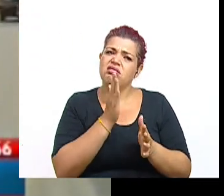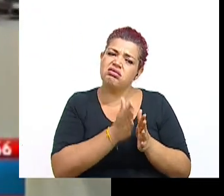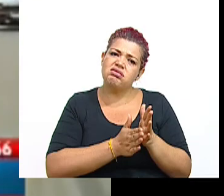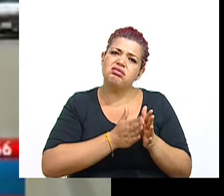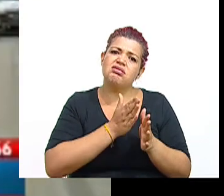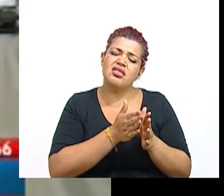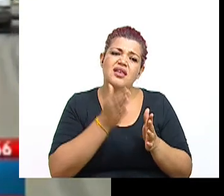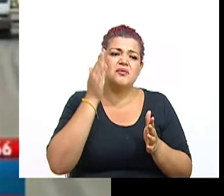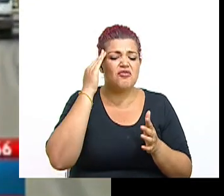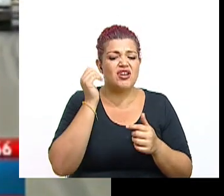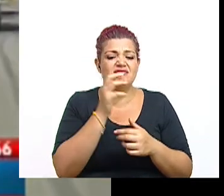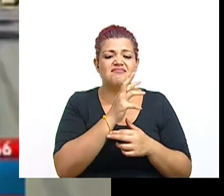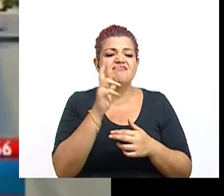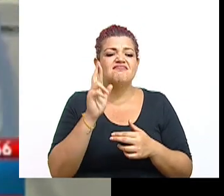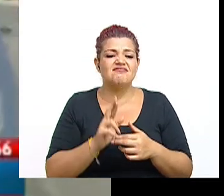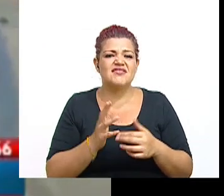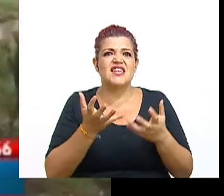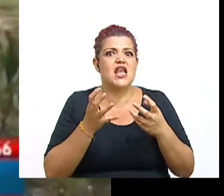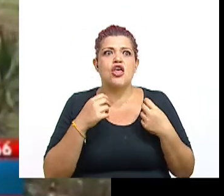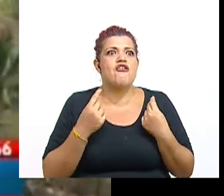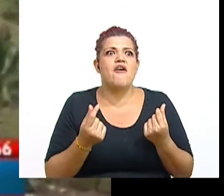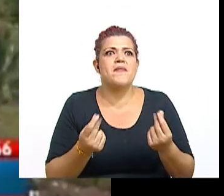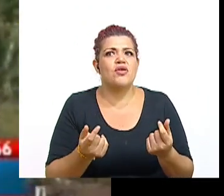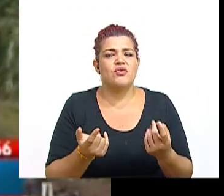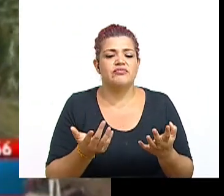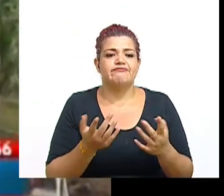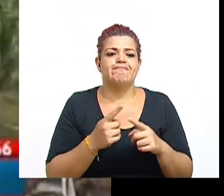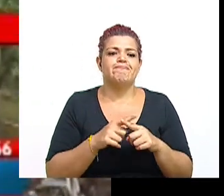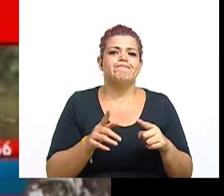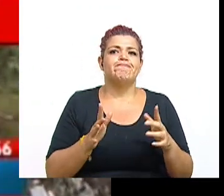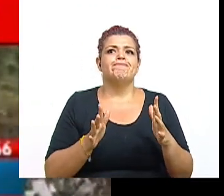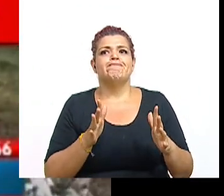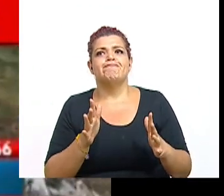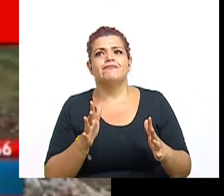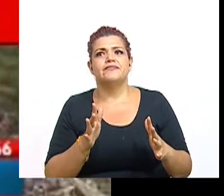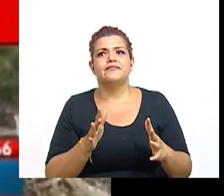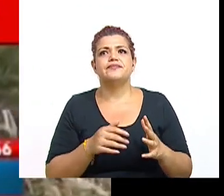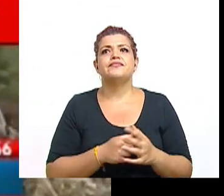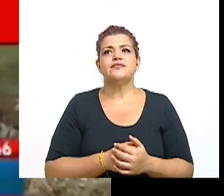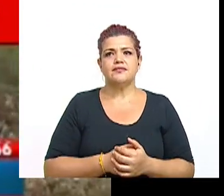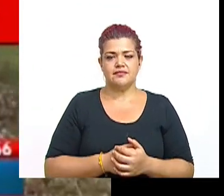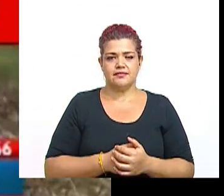generalmente los costarricenses queremos todo de una vez.